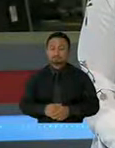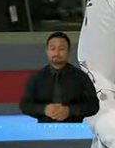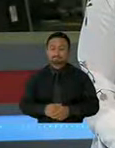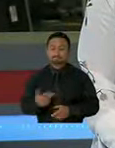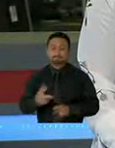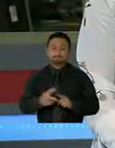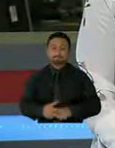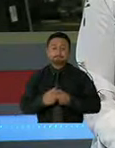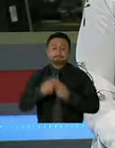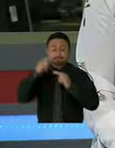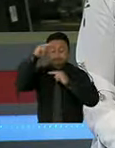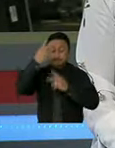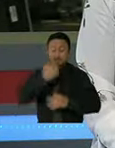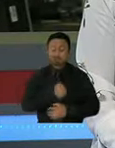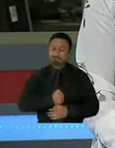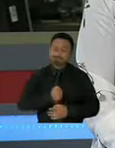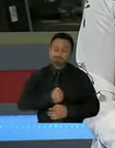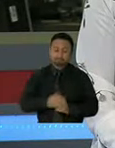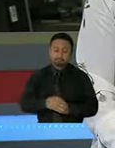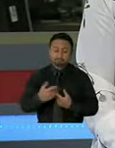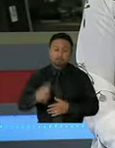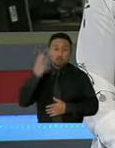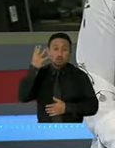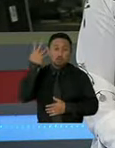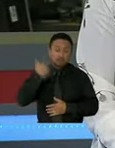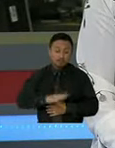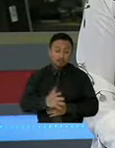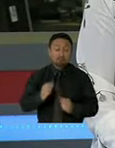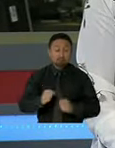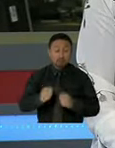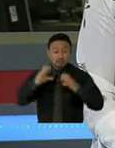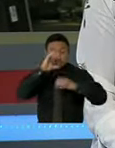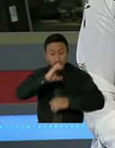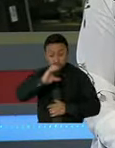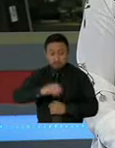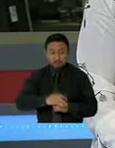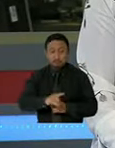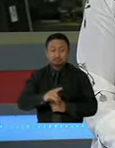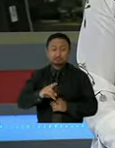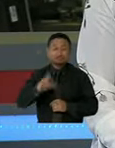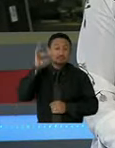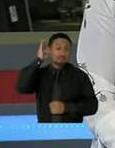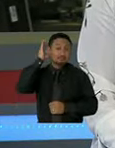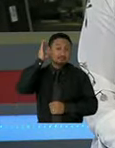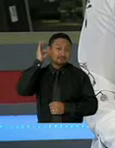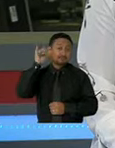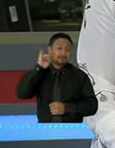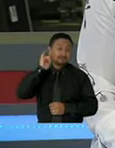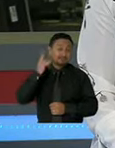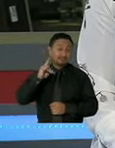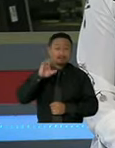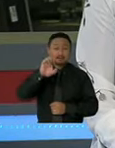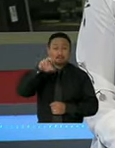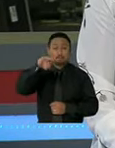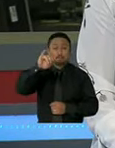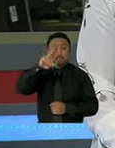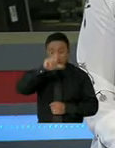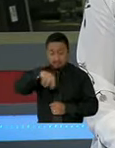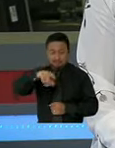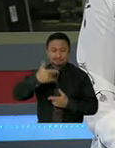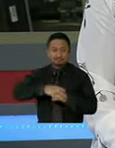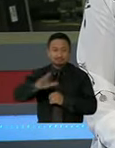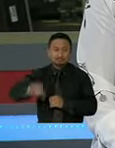Iniciamos con una noticia lamentable. Tras 4 días de una intensa búsqueda, el cuerpo de Emilia Benavides, la niña lojana de 9 años, fue